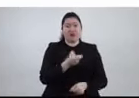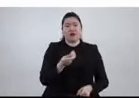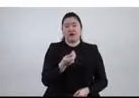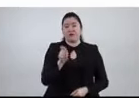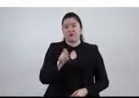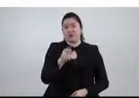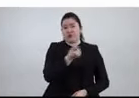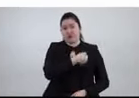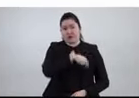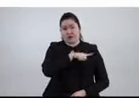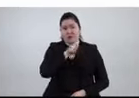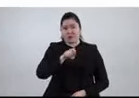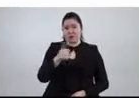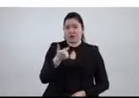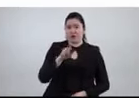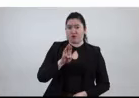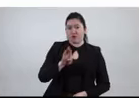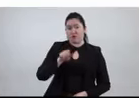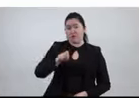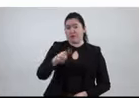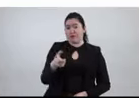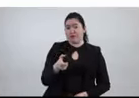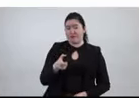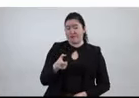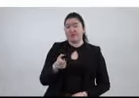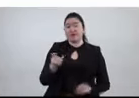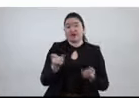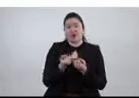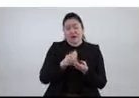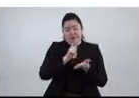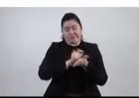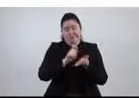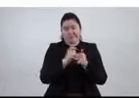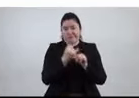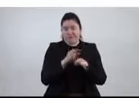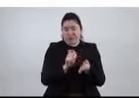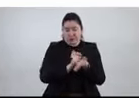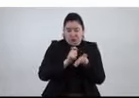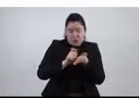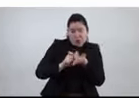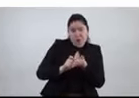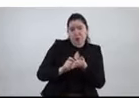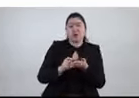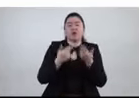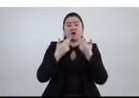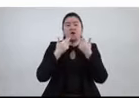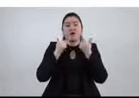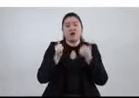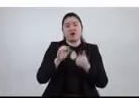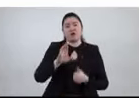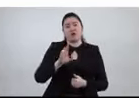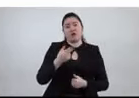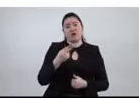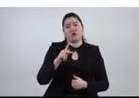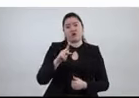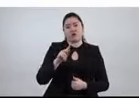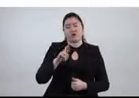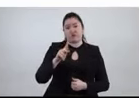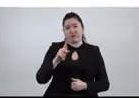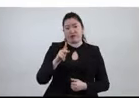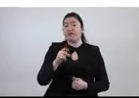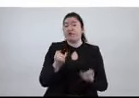mivacuna.salud.gob.mx y poner allí sus datos personales, CUP y folio de registro, lo cual se imprime